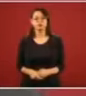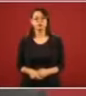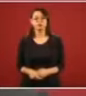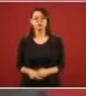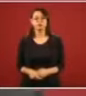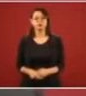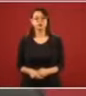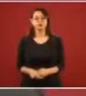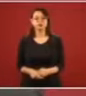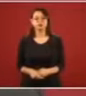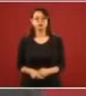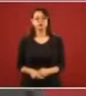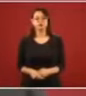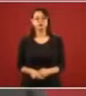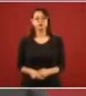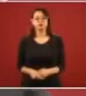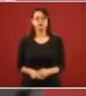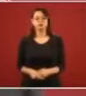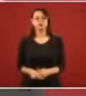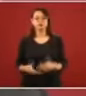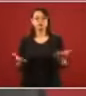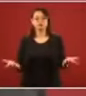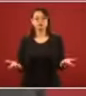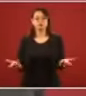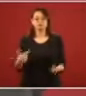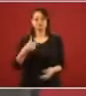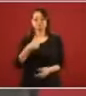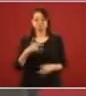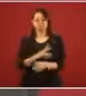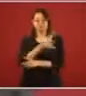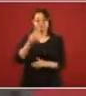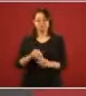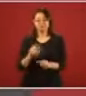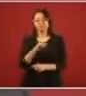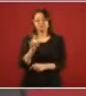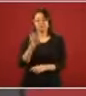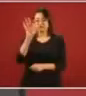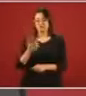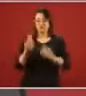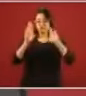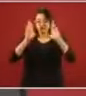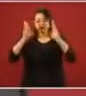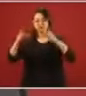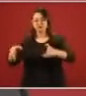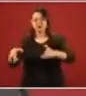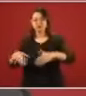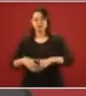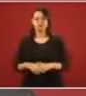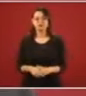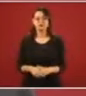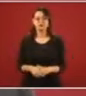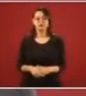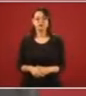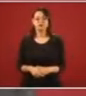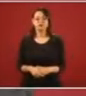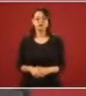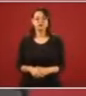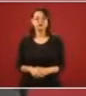Estoy pues entregado. Tengo reunión del gabinete